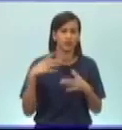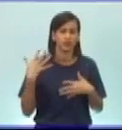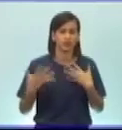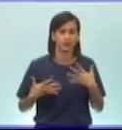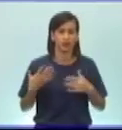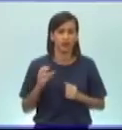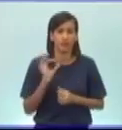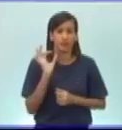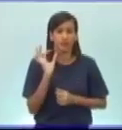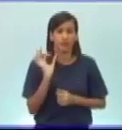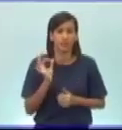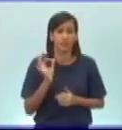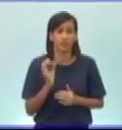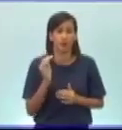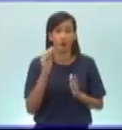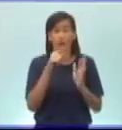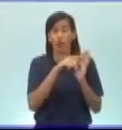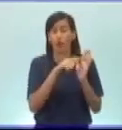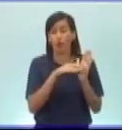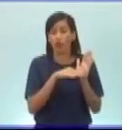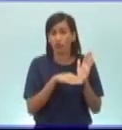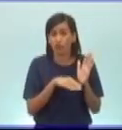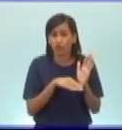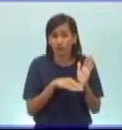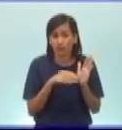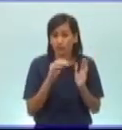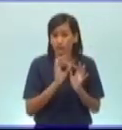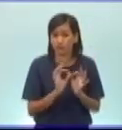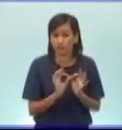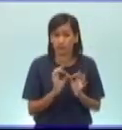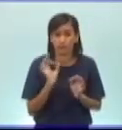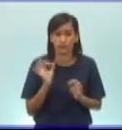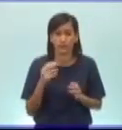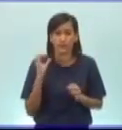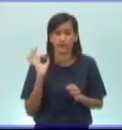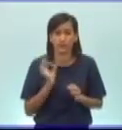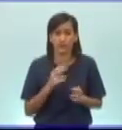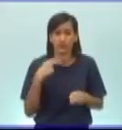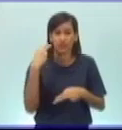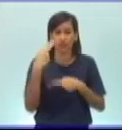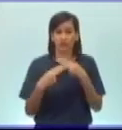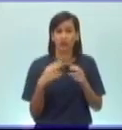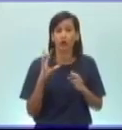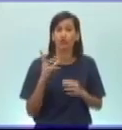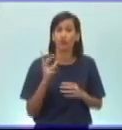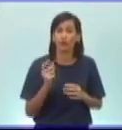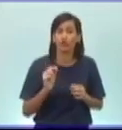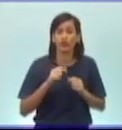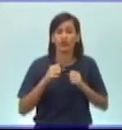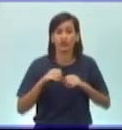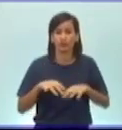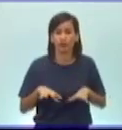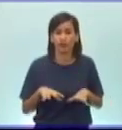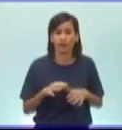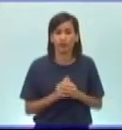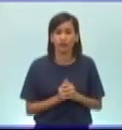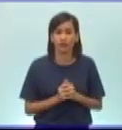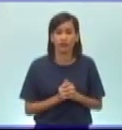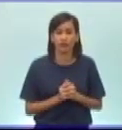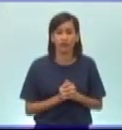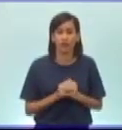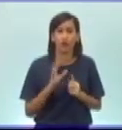orden operacional que seguíamos para el cálculo de este tipo de ejercicio con números naturales, y la potenciación y